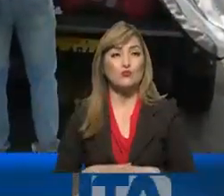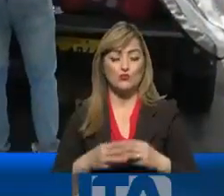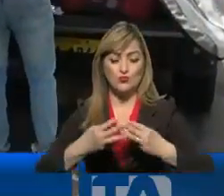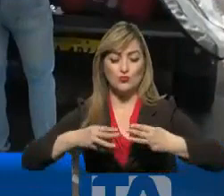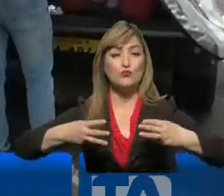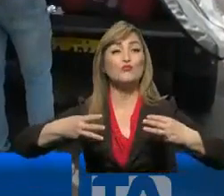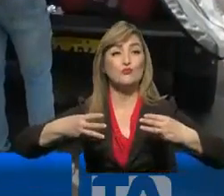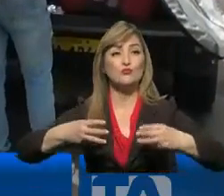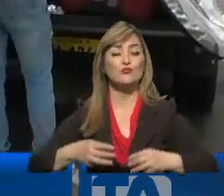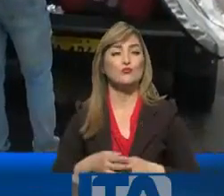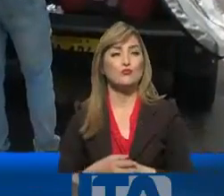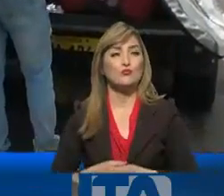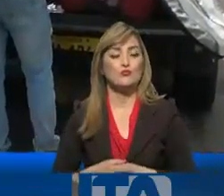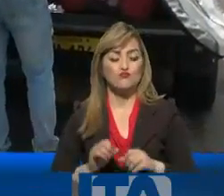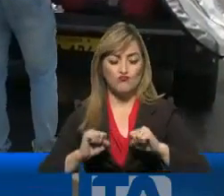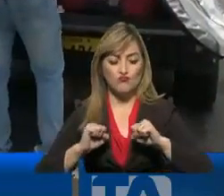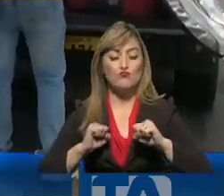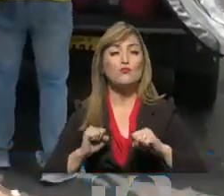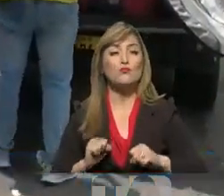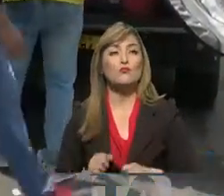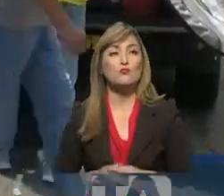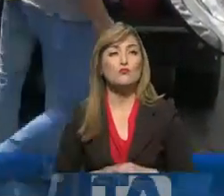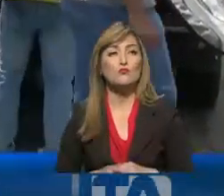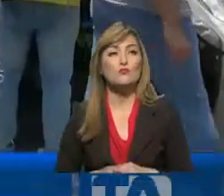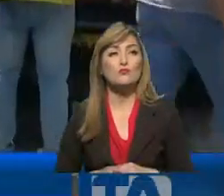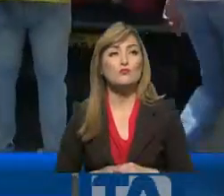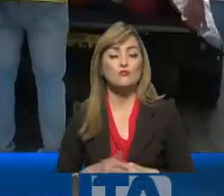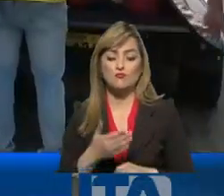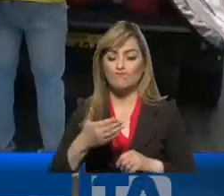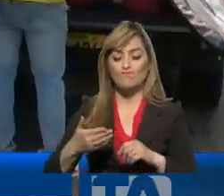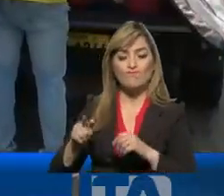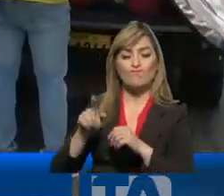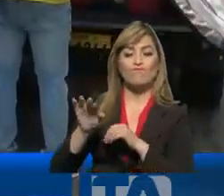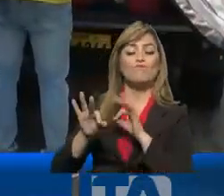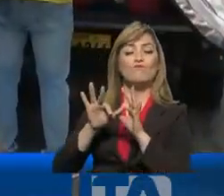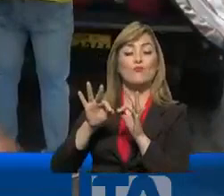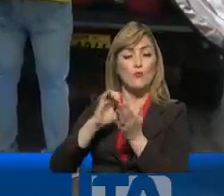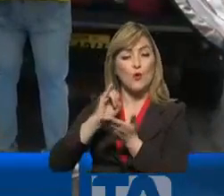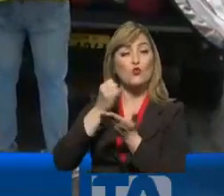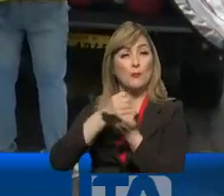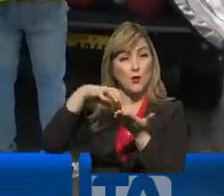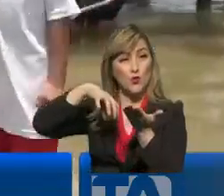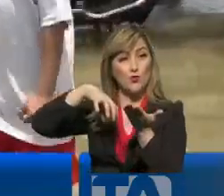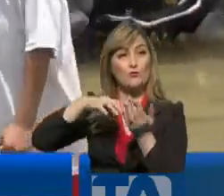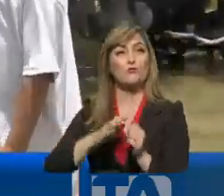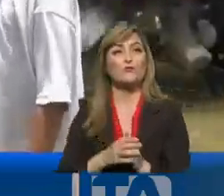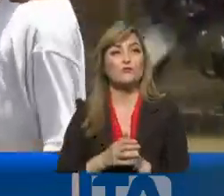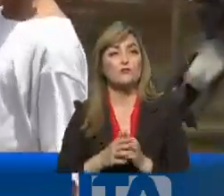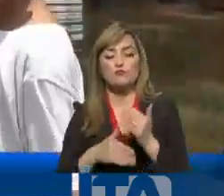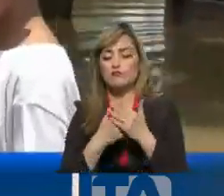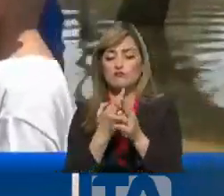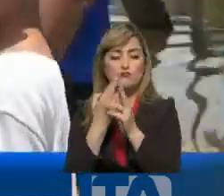todo inmediatamente. Esa es la acción que emprendió el presidente de la parroquia, hasta nuestro prefecto Niterán, que hemos tenido una respuesta inmediata.